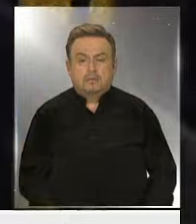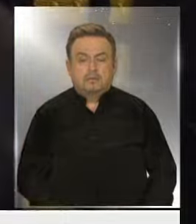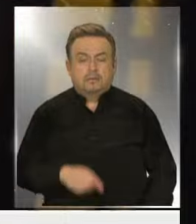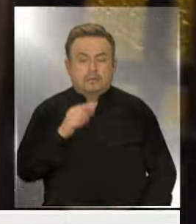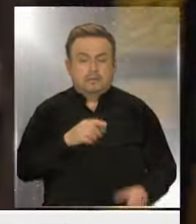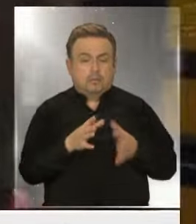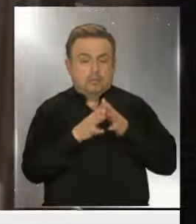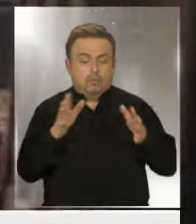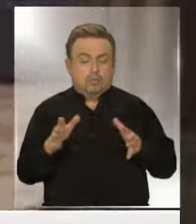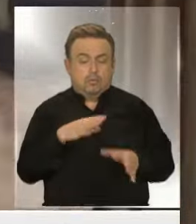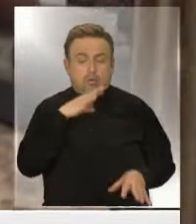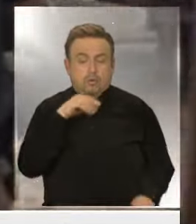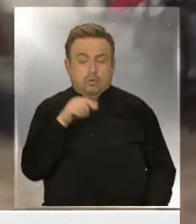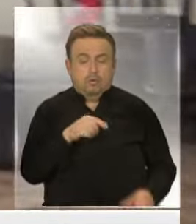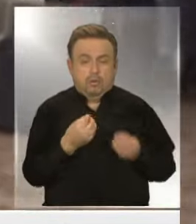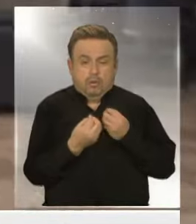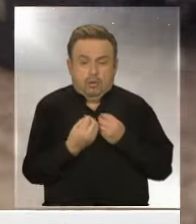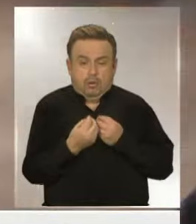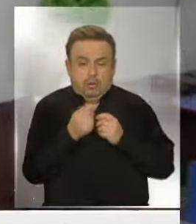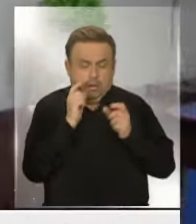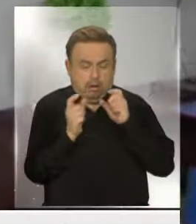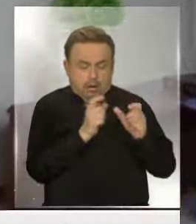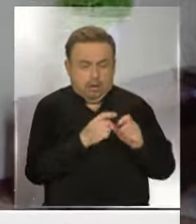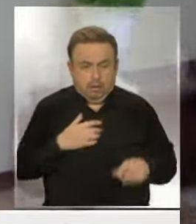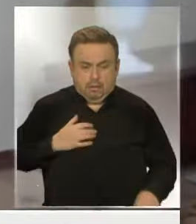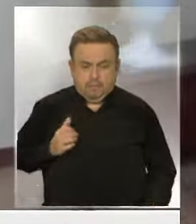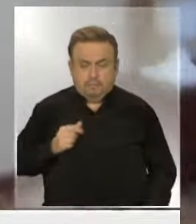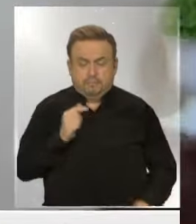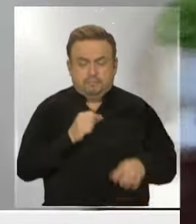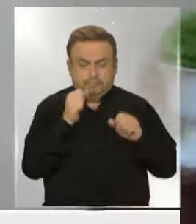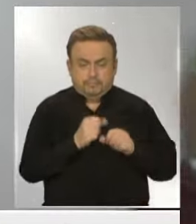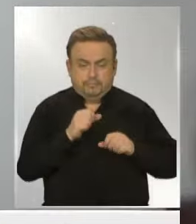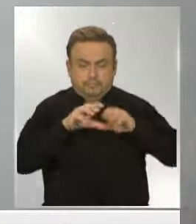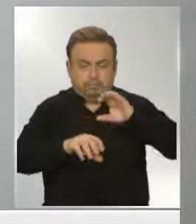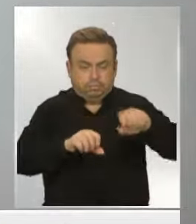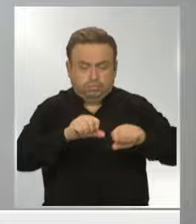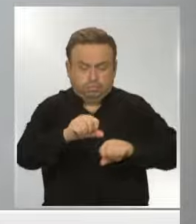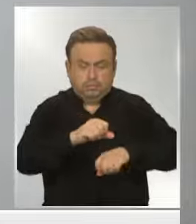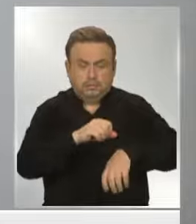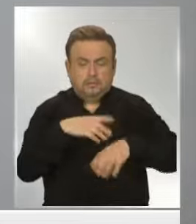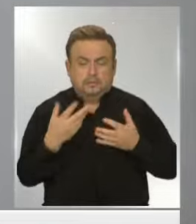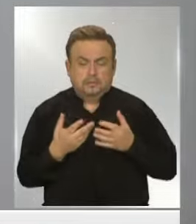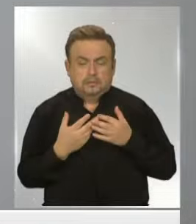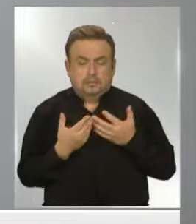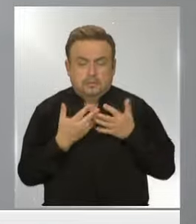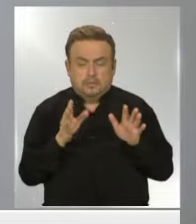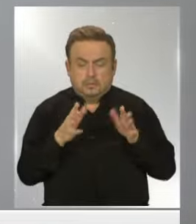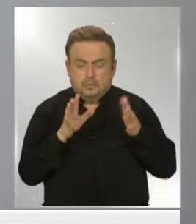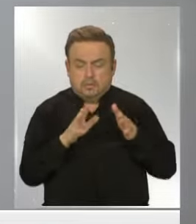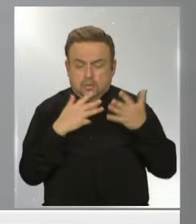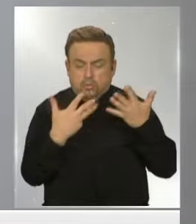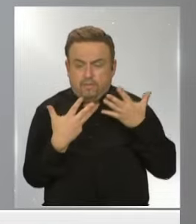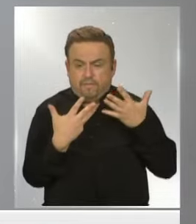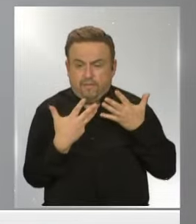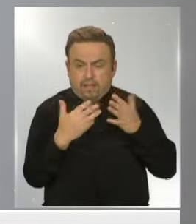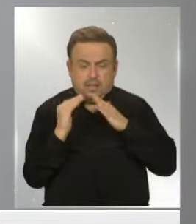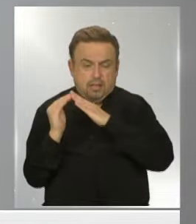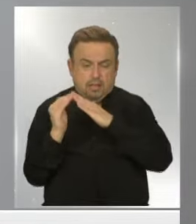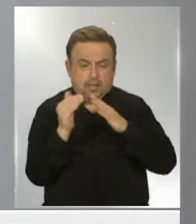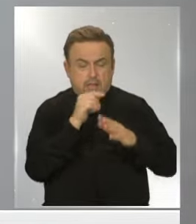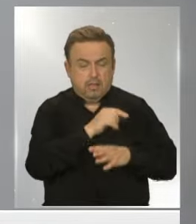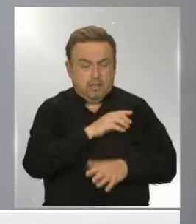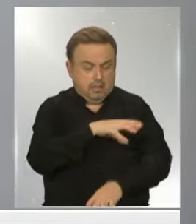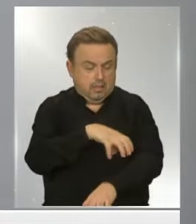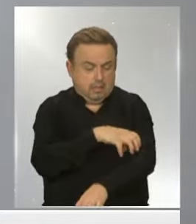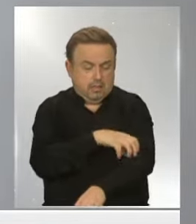Se utilizan bastantes recursos tácticos de la Policía de Investigaciones que permiten, en definitiva, allanar alrededor de 9 domicilios, tanto en la